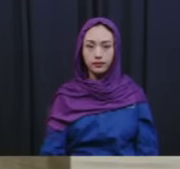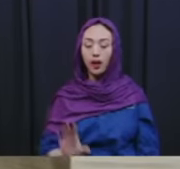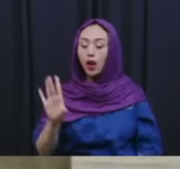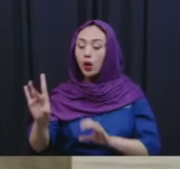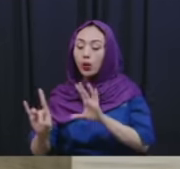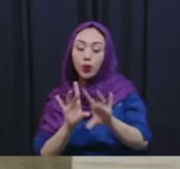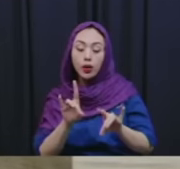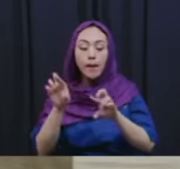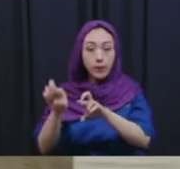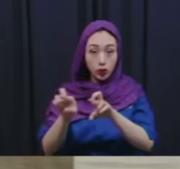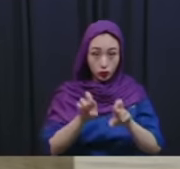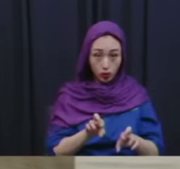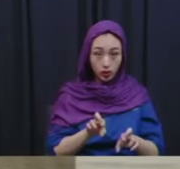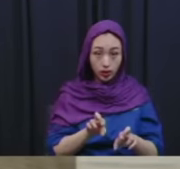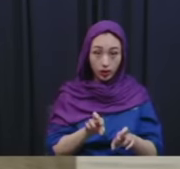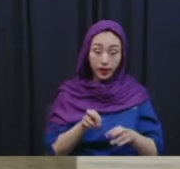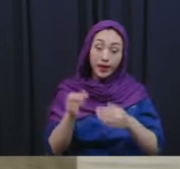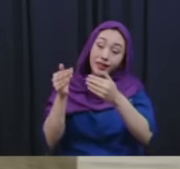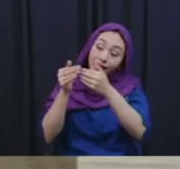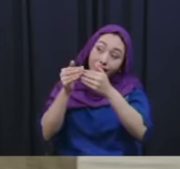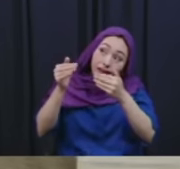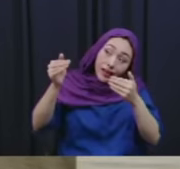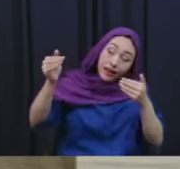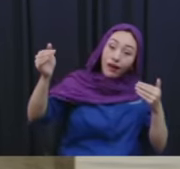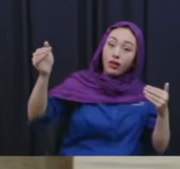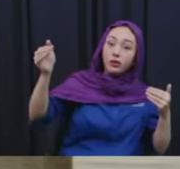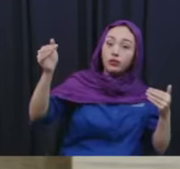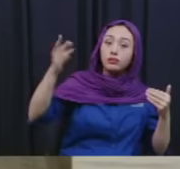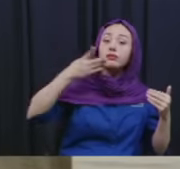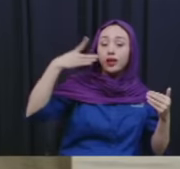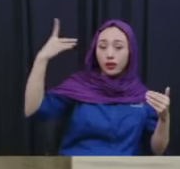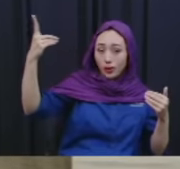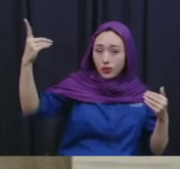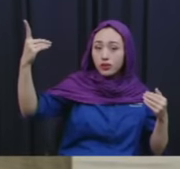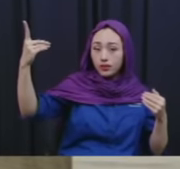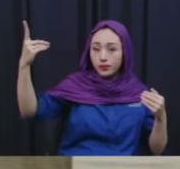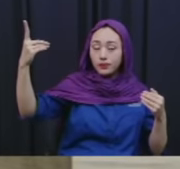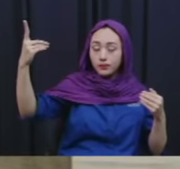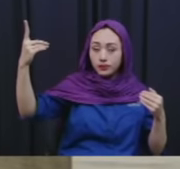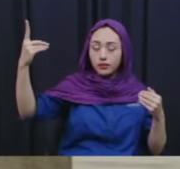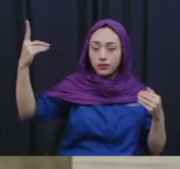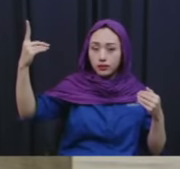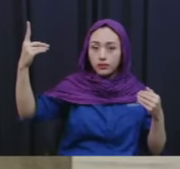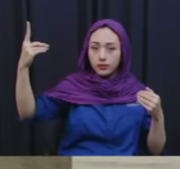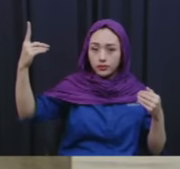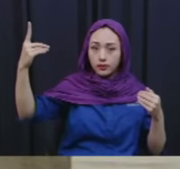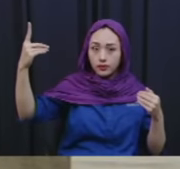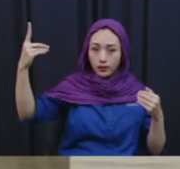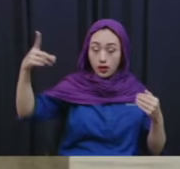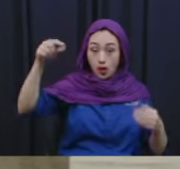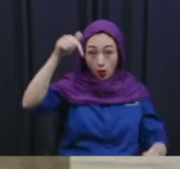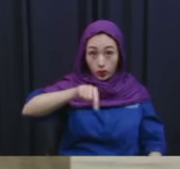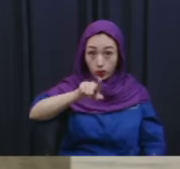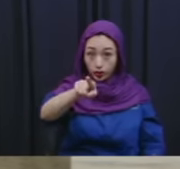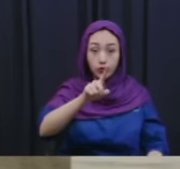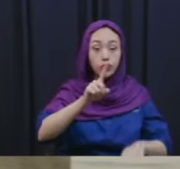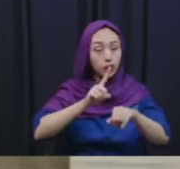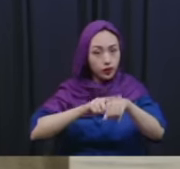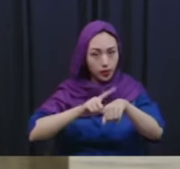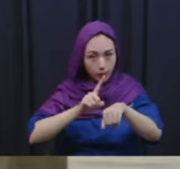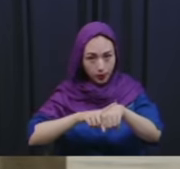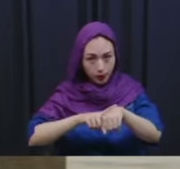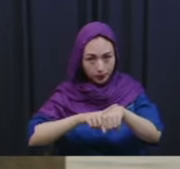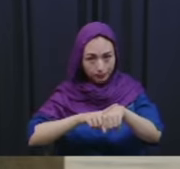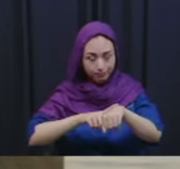se ha alejado y sabe muy bien que se ha alejado del señor hoy es tu tiempo